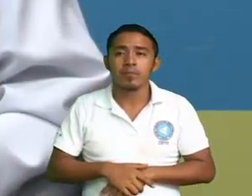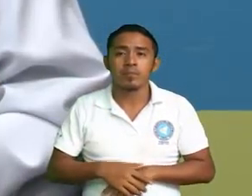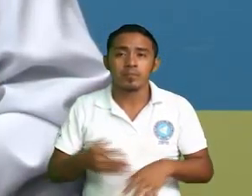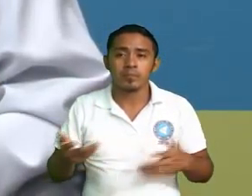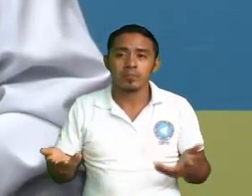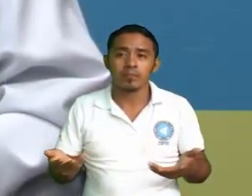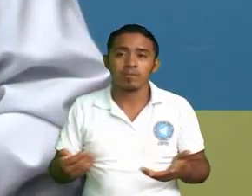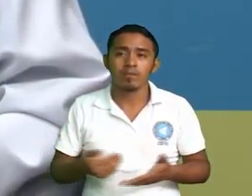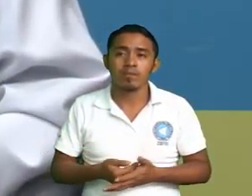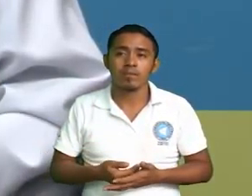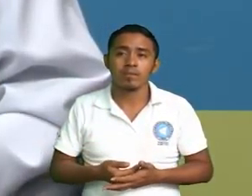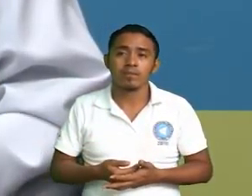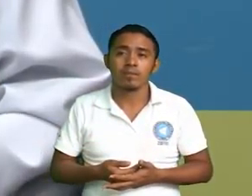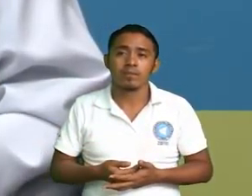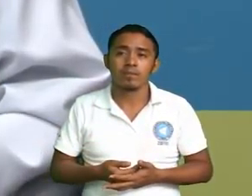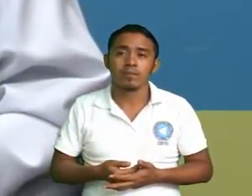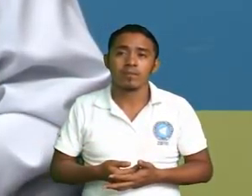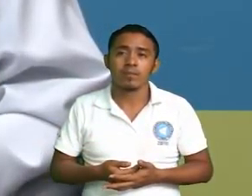¿verdad?,